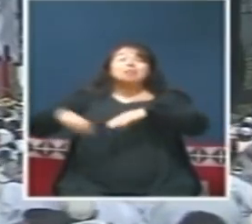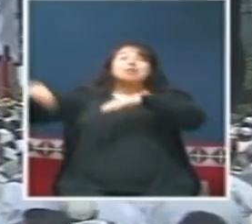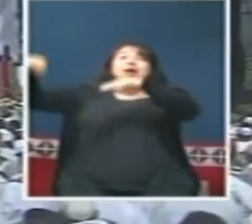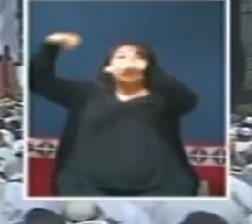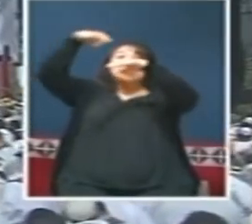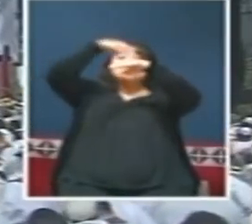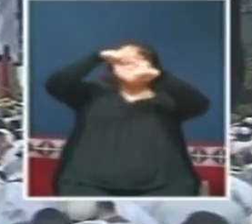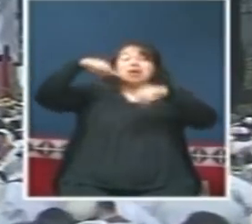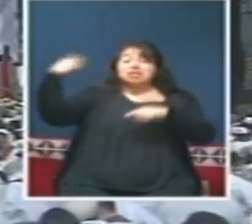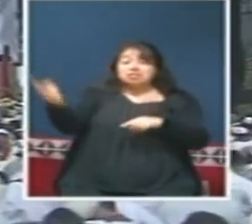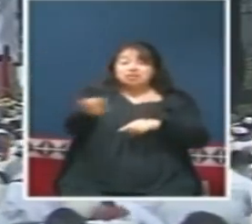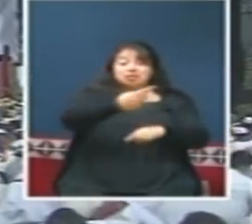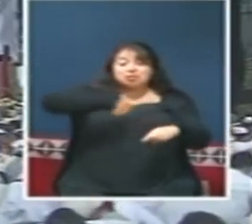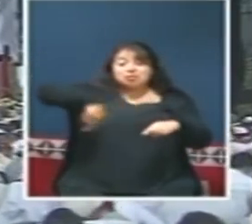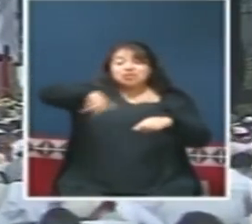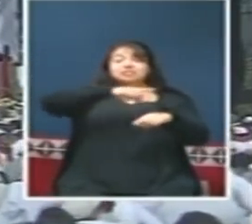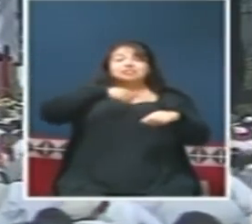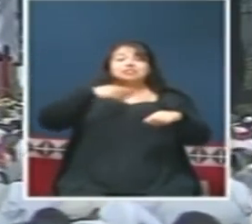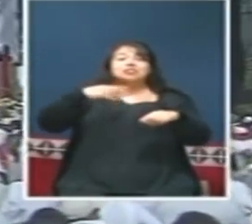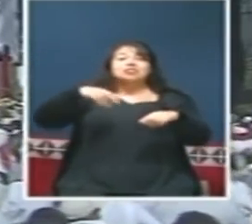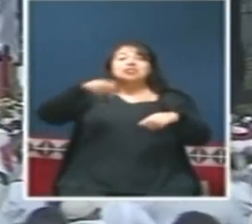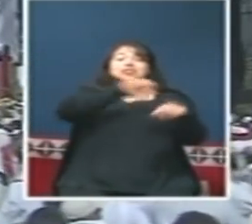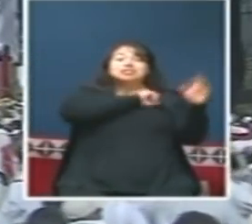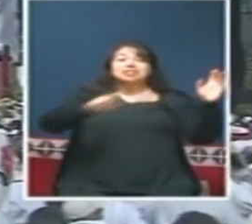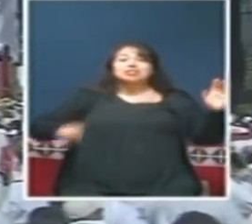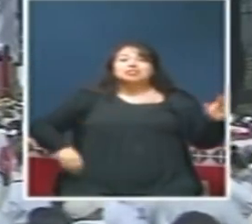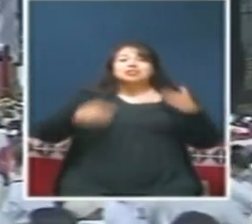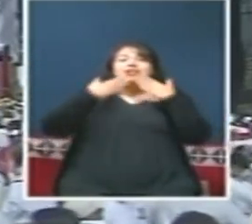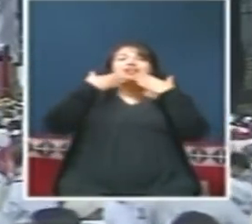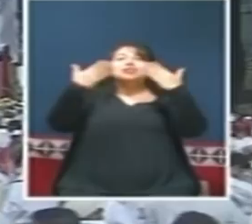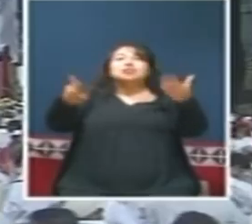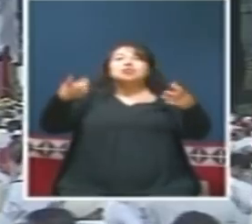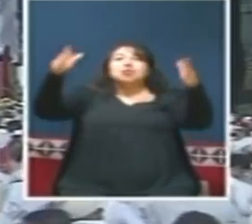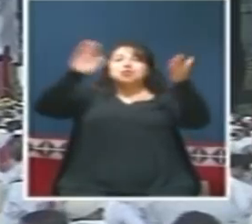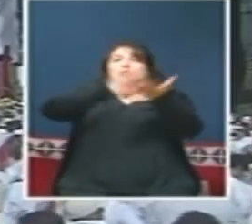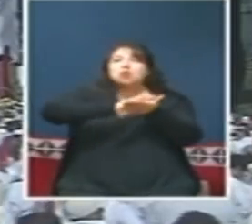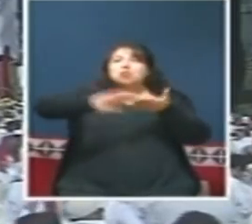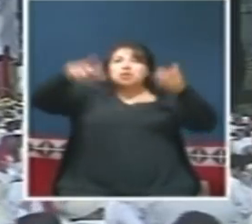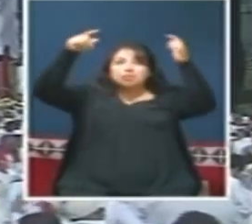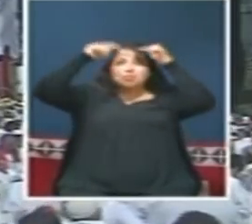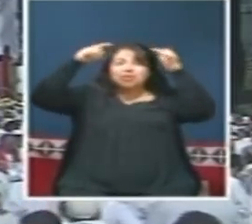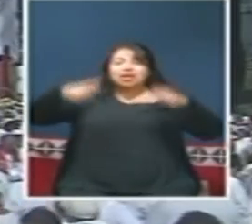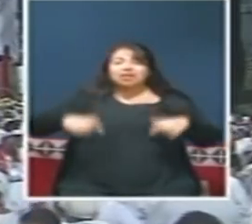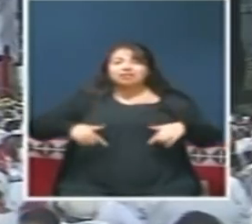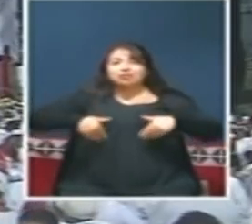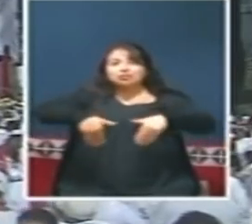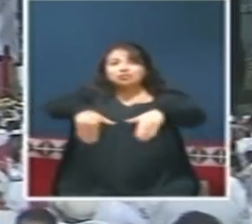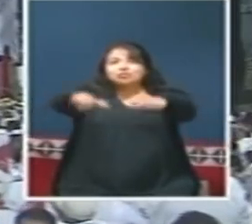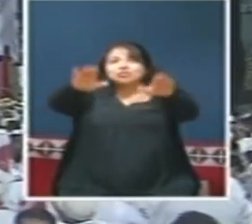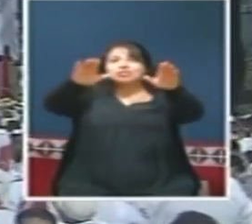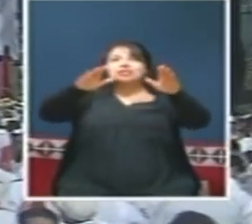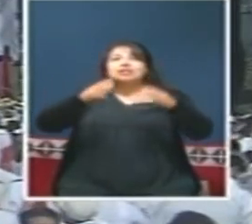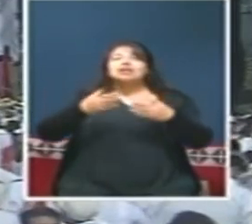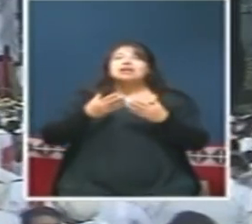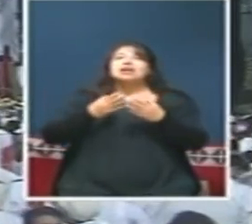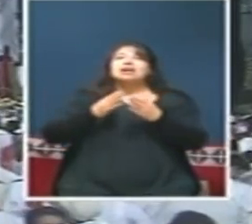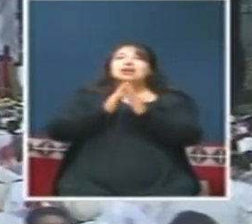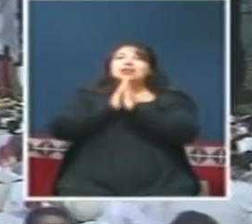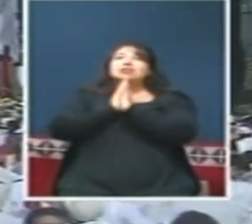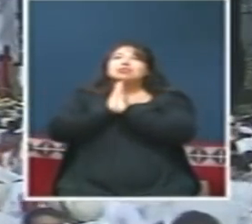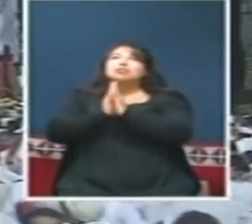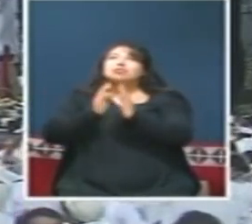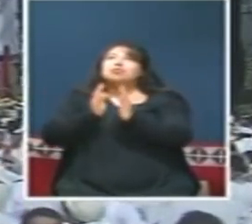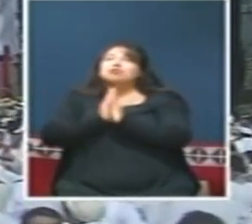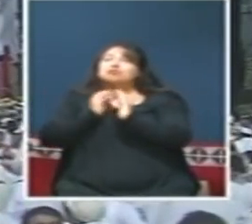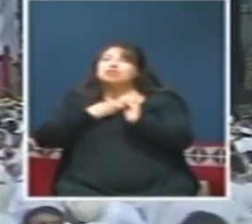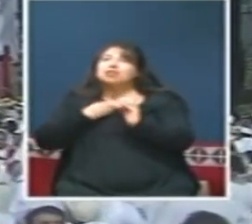Señor y dando gracias a Dios por nuestros nuevos beatos, confiemos a nuestra Santísima Virgen María